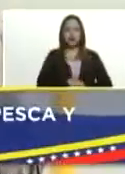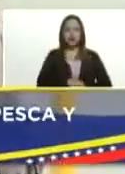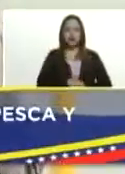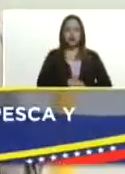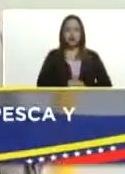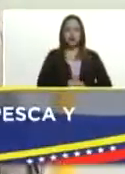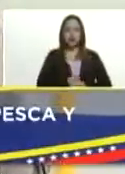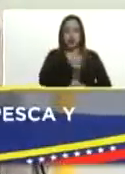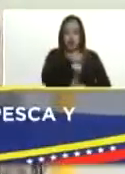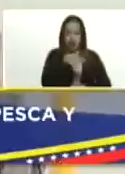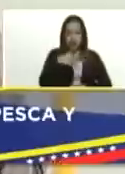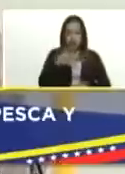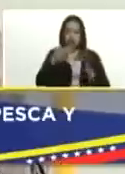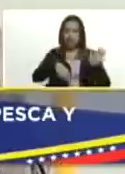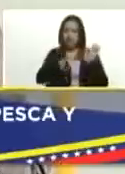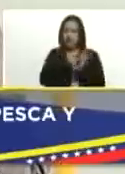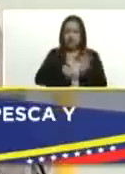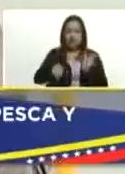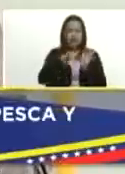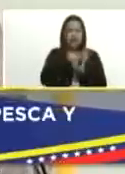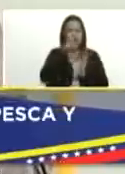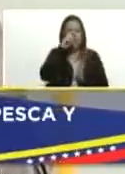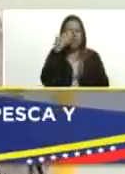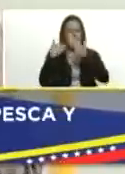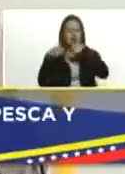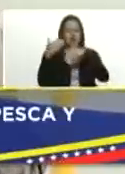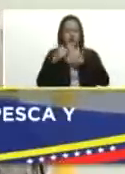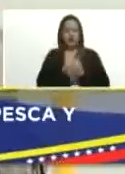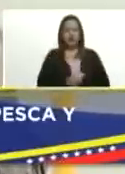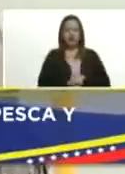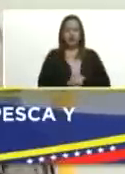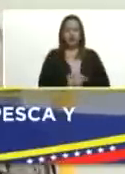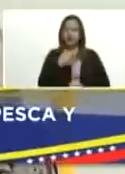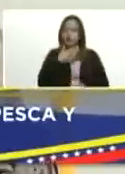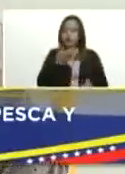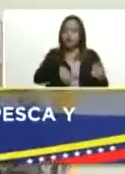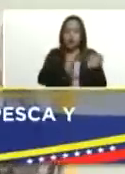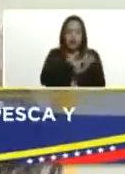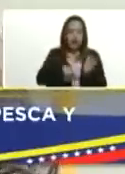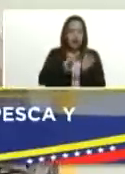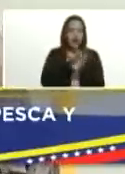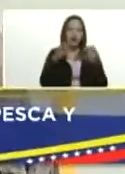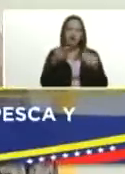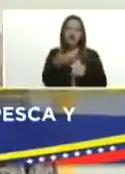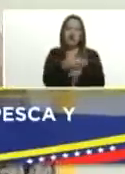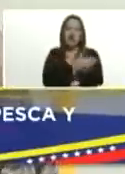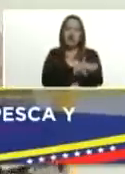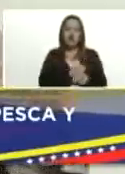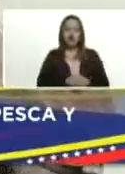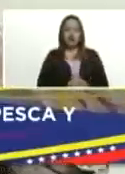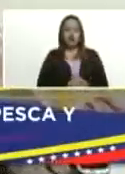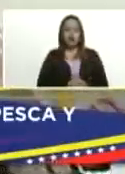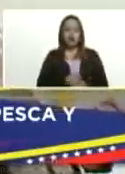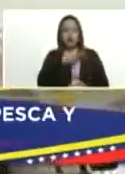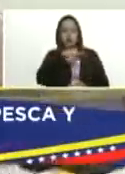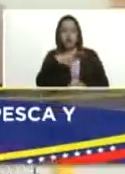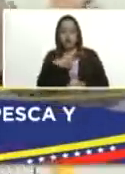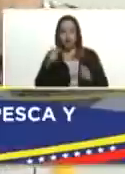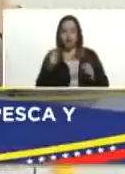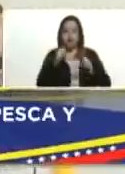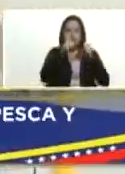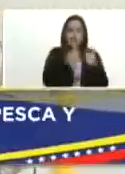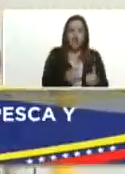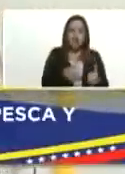Esto lo vengo yo diciendo desde hace años, lo vengo diciendo inclusive desde mucho antes de que nos lanzara